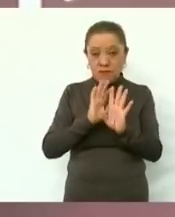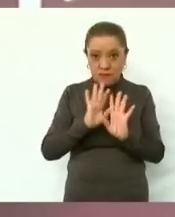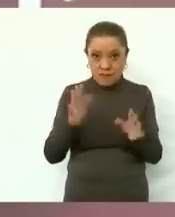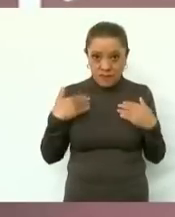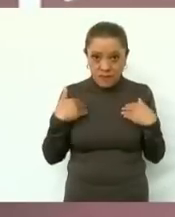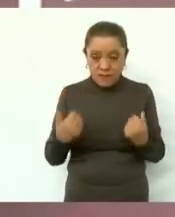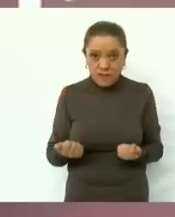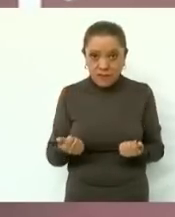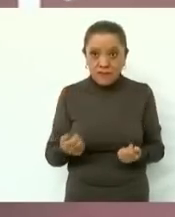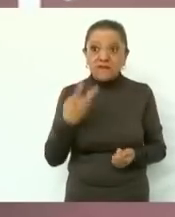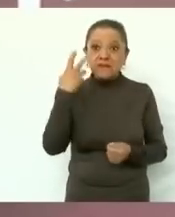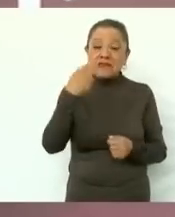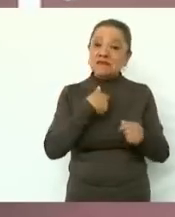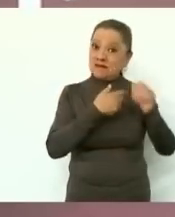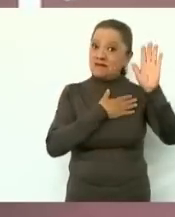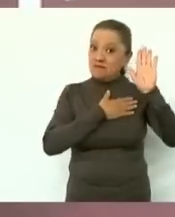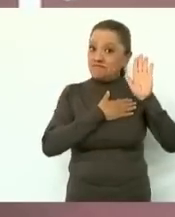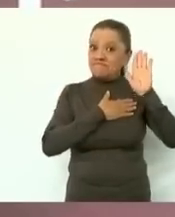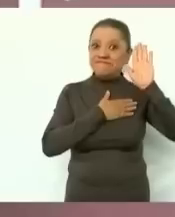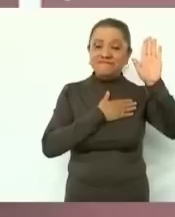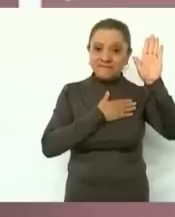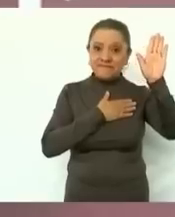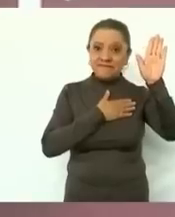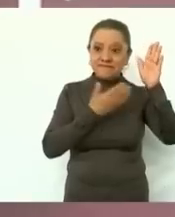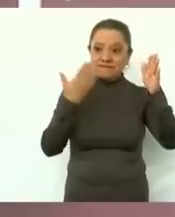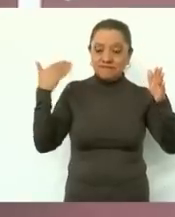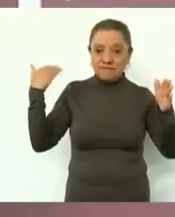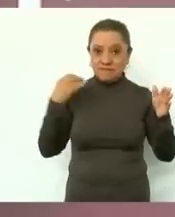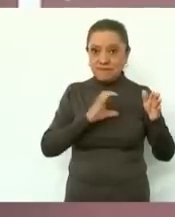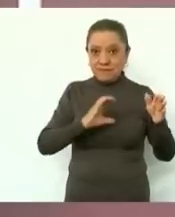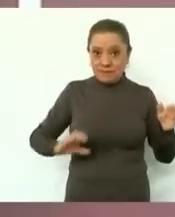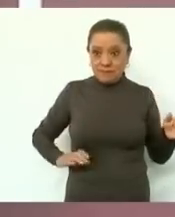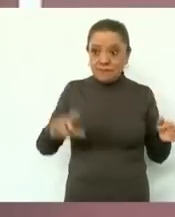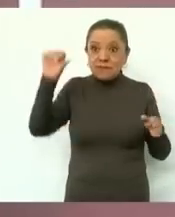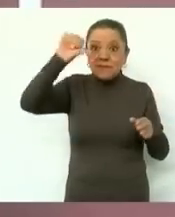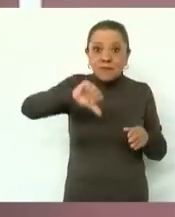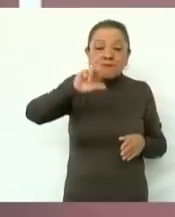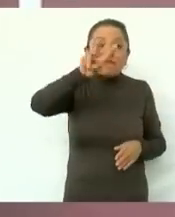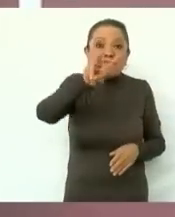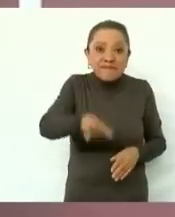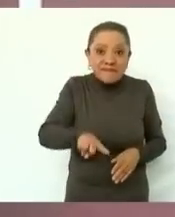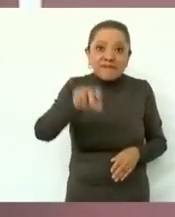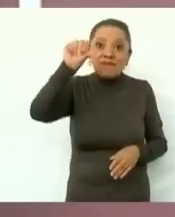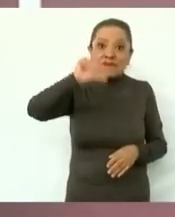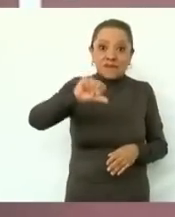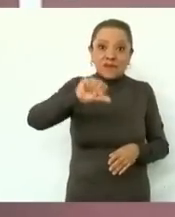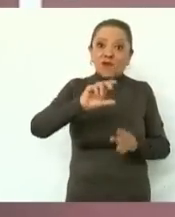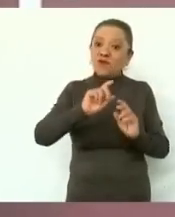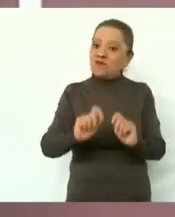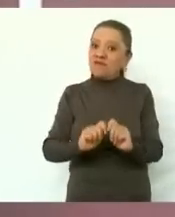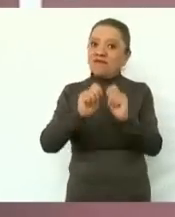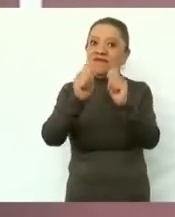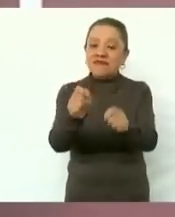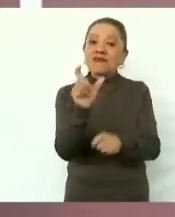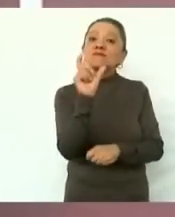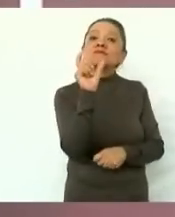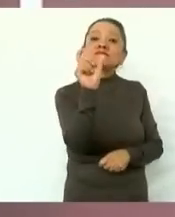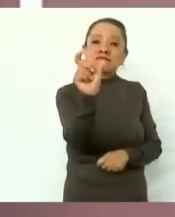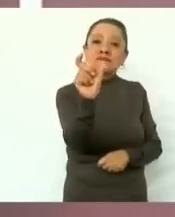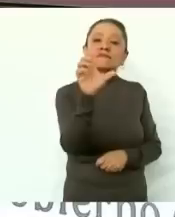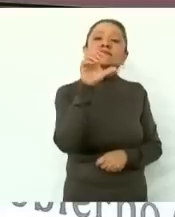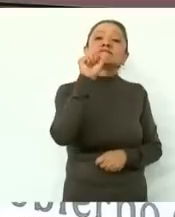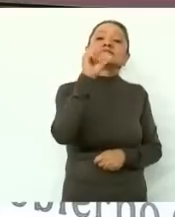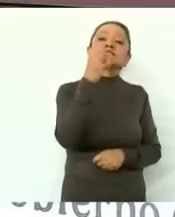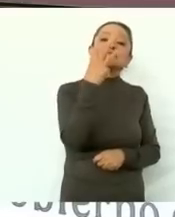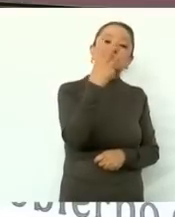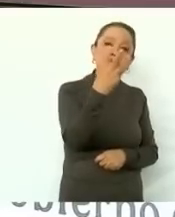Eso me comprometí durante la campaña y hoy lo estamos haciendo realidad. Hoy estamos entregando las tarjetas de